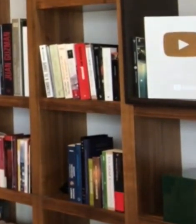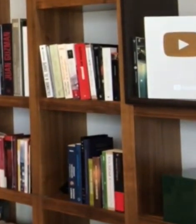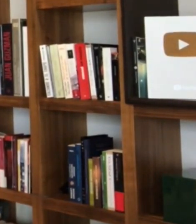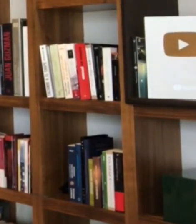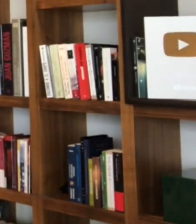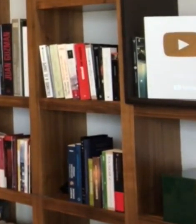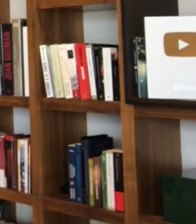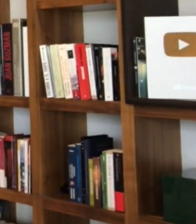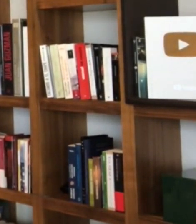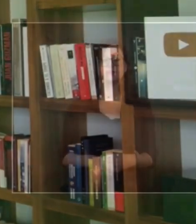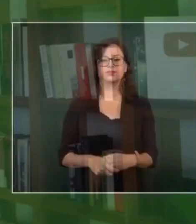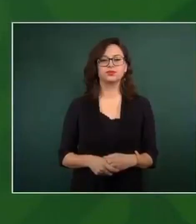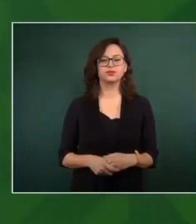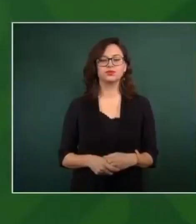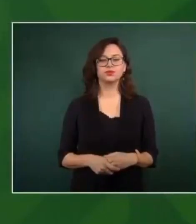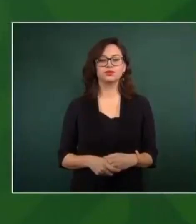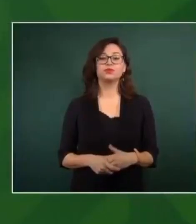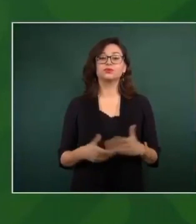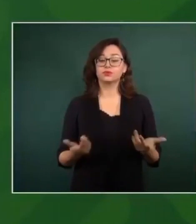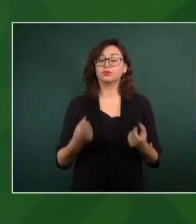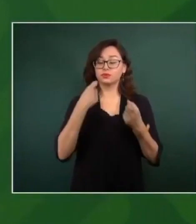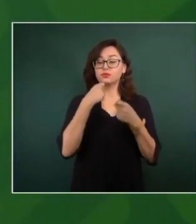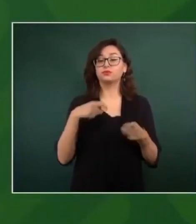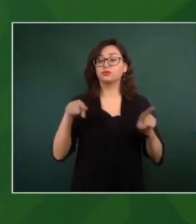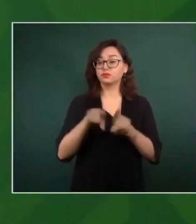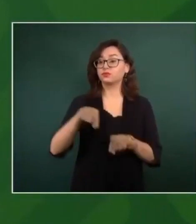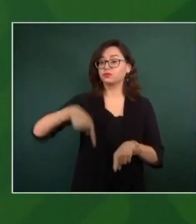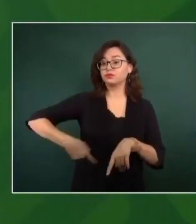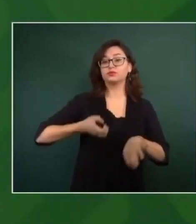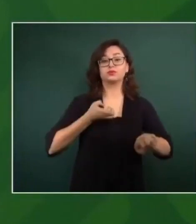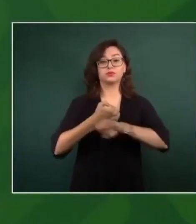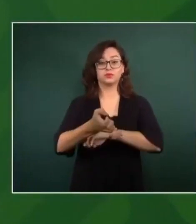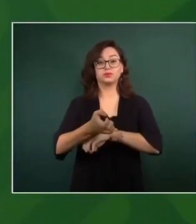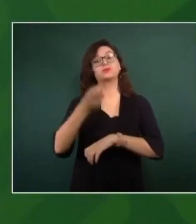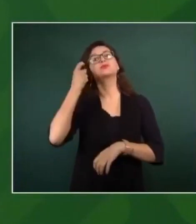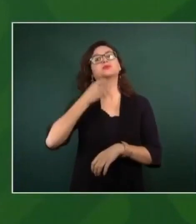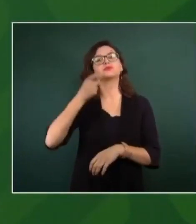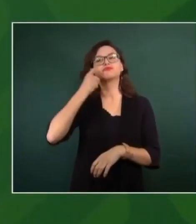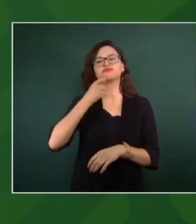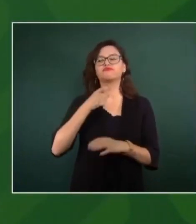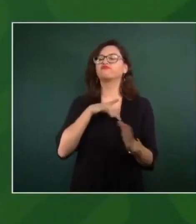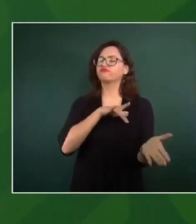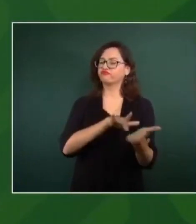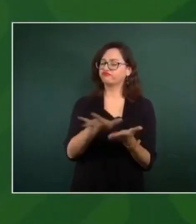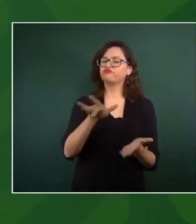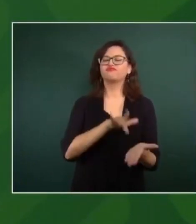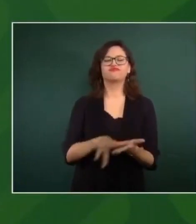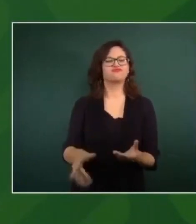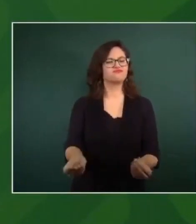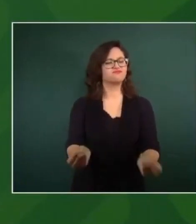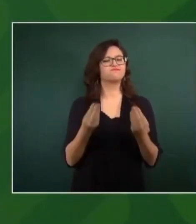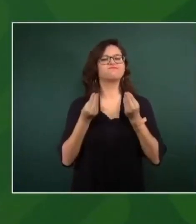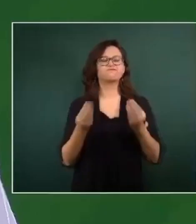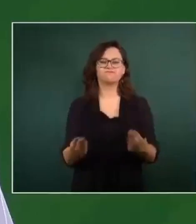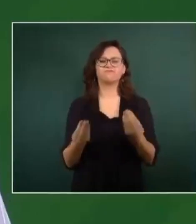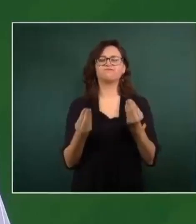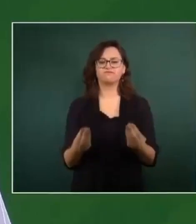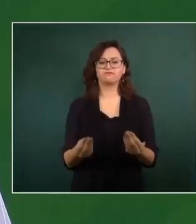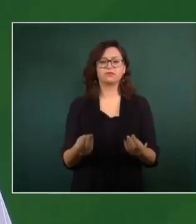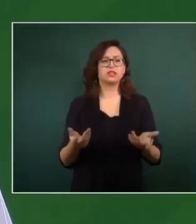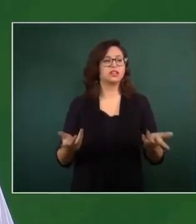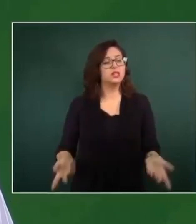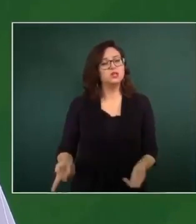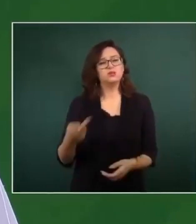viernes 14 de agosto el presidente de lópez obrador pidió esta mañana en la mañanera que se exhiba el video que presentó emilio lozoya